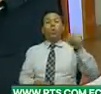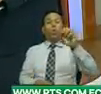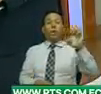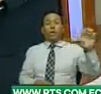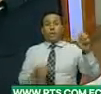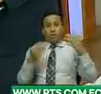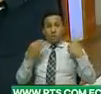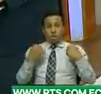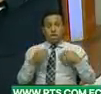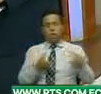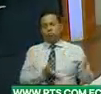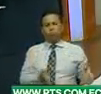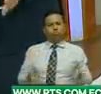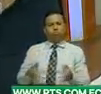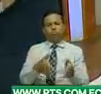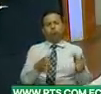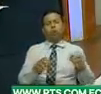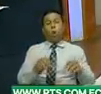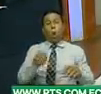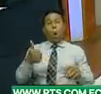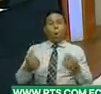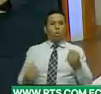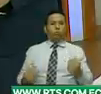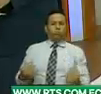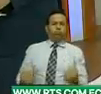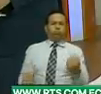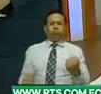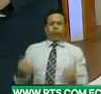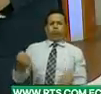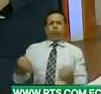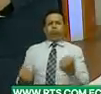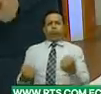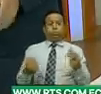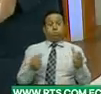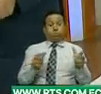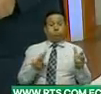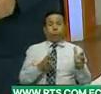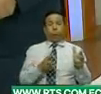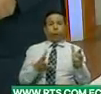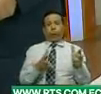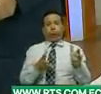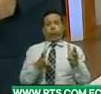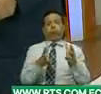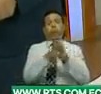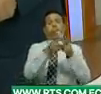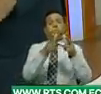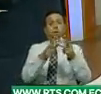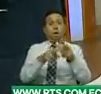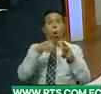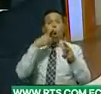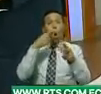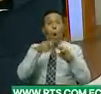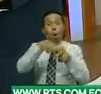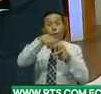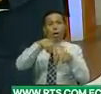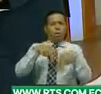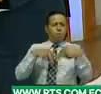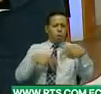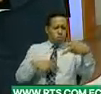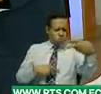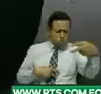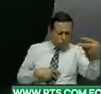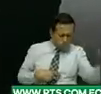un volquete golpeó su moto, lo hizo caer y posteriormente lo atropelló. Aún se desconoce la identidad del conductor del vehículo pesado.